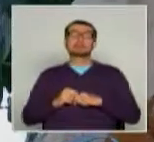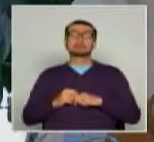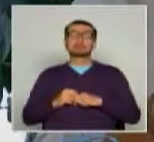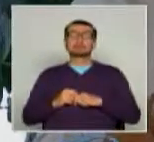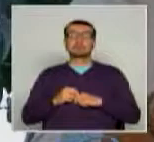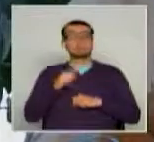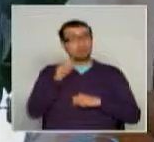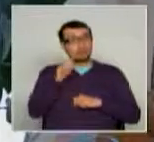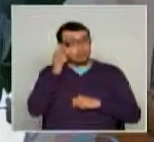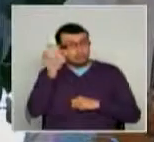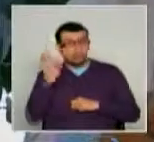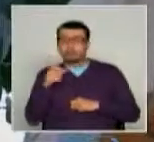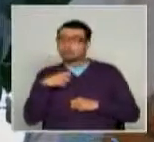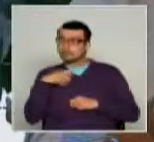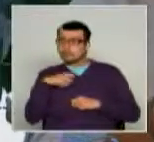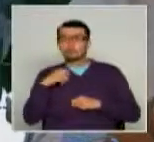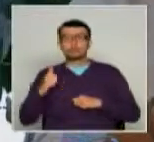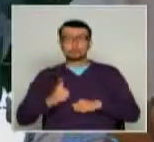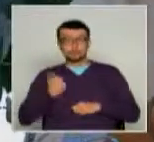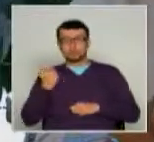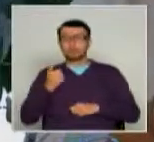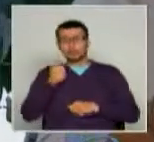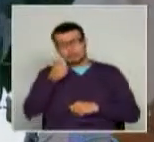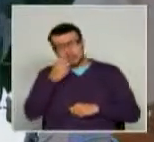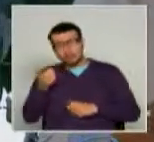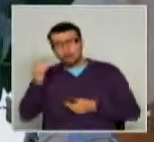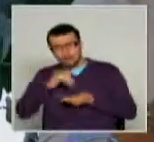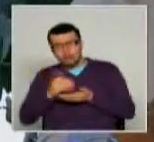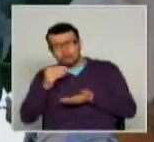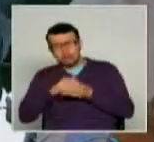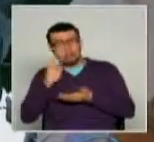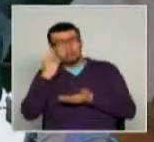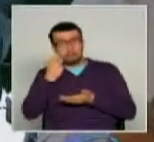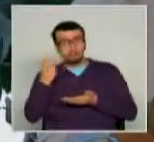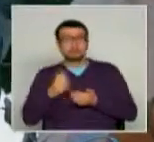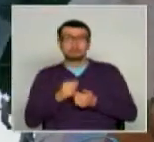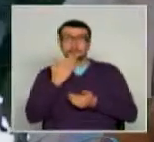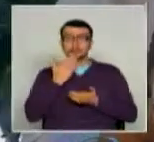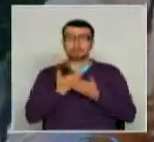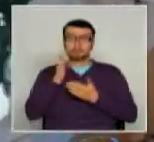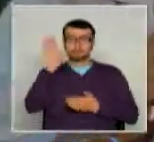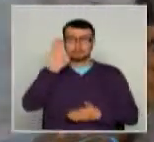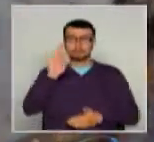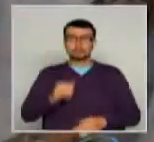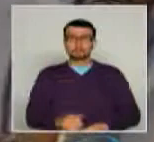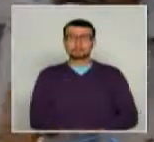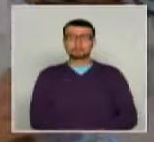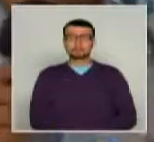para que tengan la oportunidad de estarlos revisando. Muchas gracias por estar con nosotros. Feliz noche.